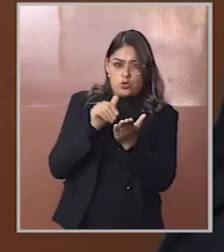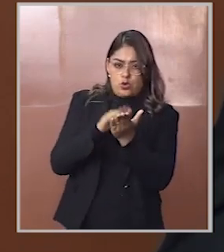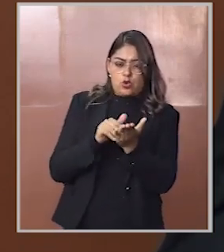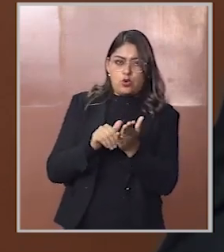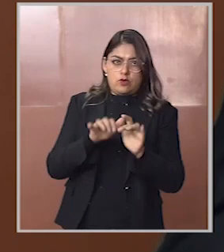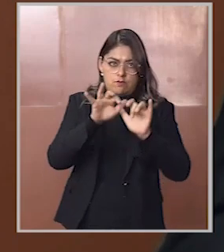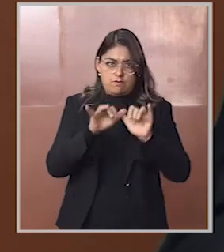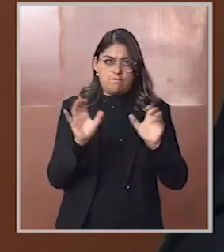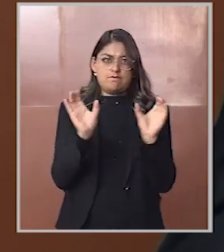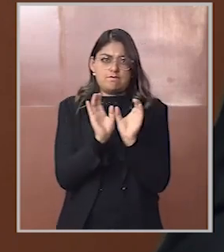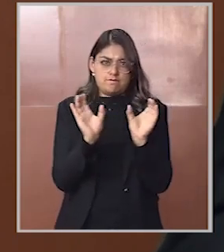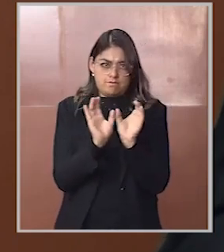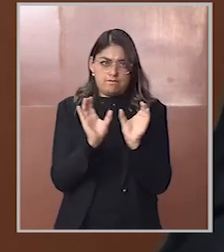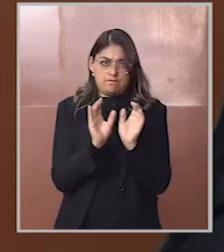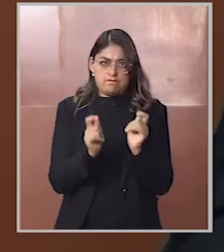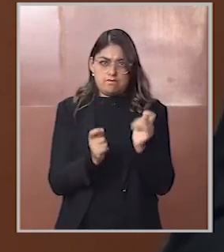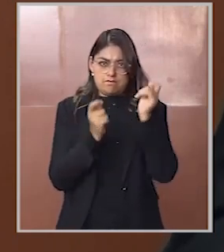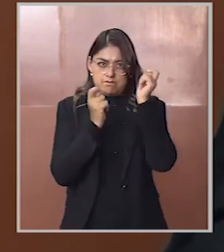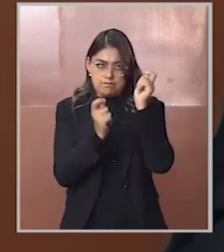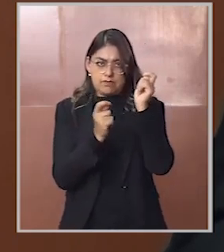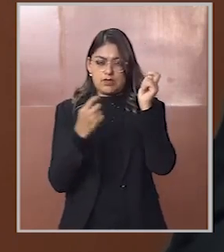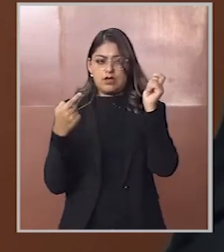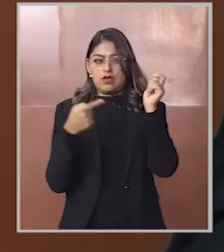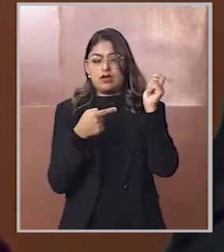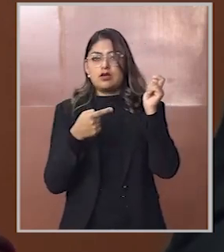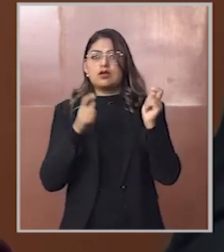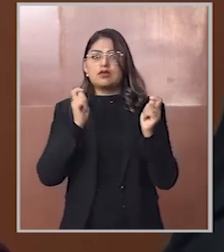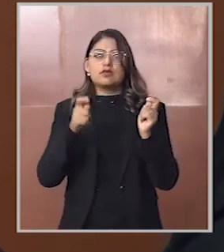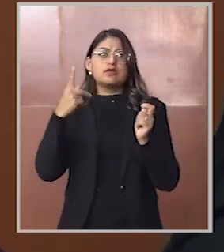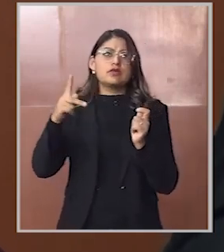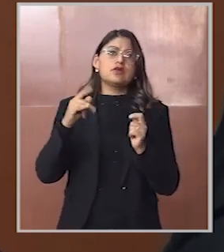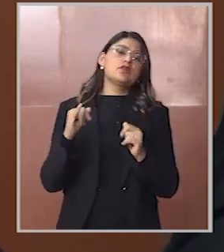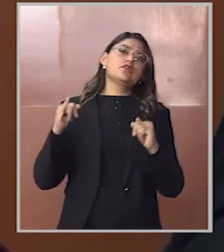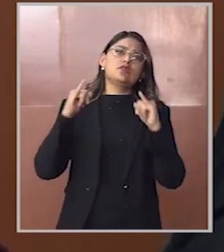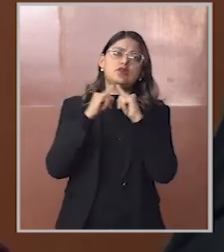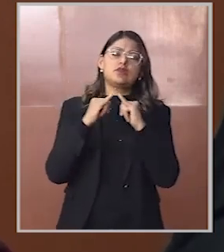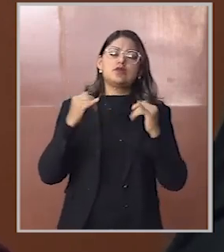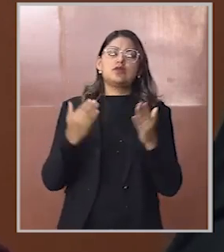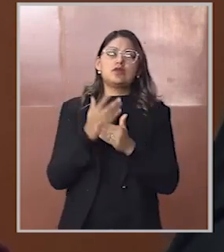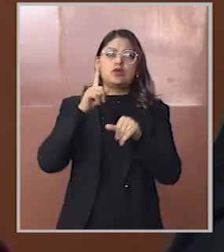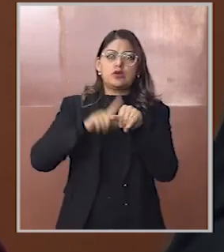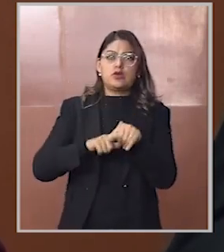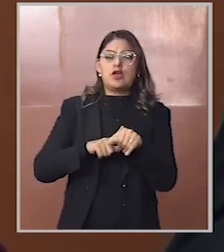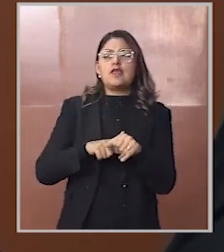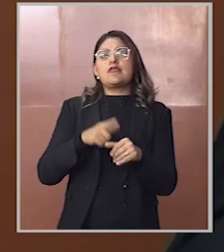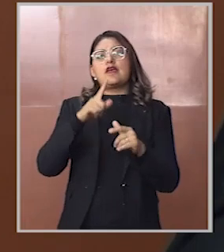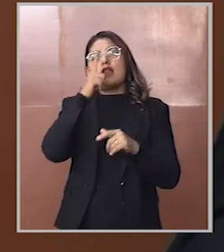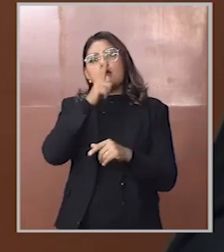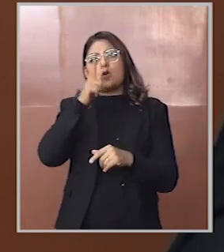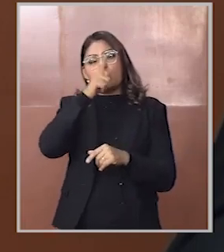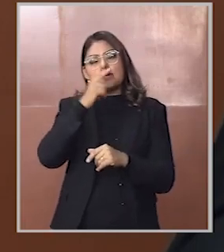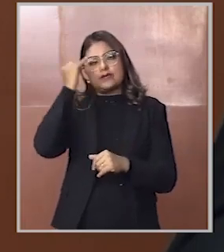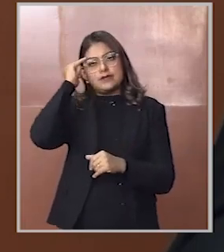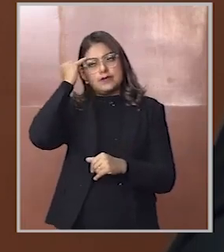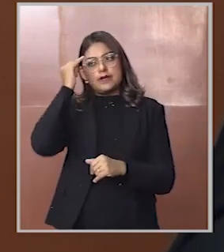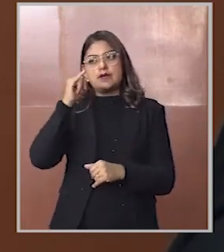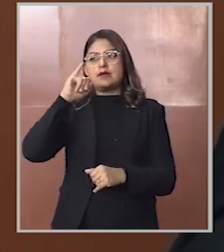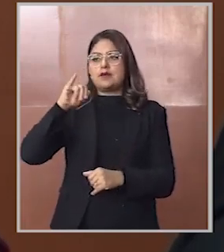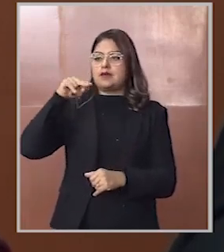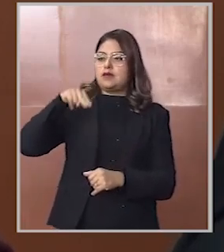documento es decir una certificación alguna constancia emitida por el Instituto Nacional de las lenguas indígenas el